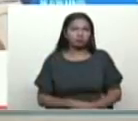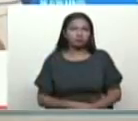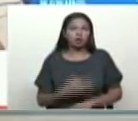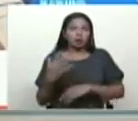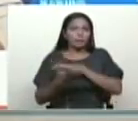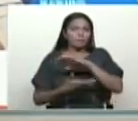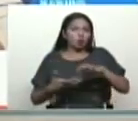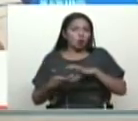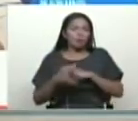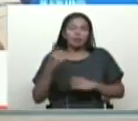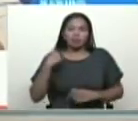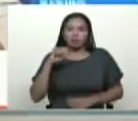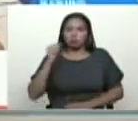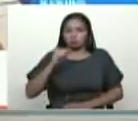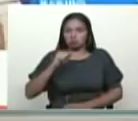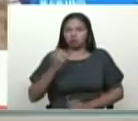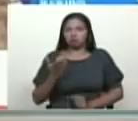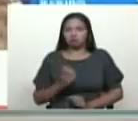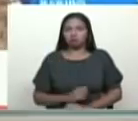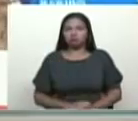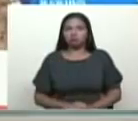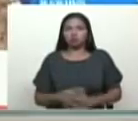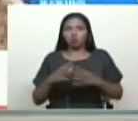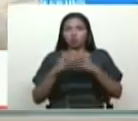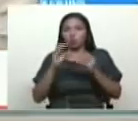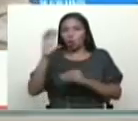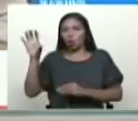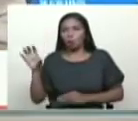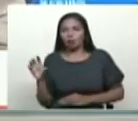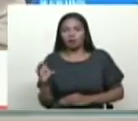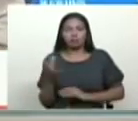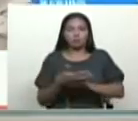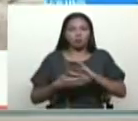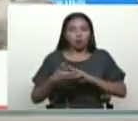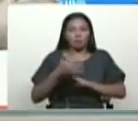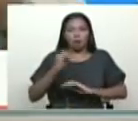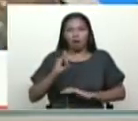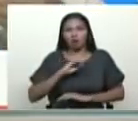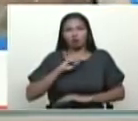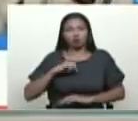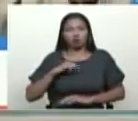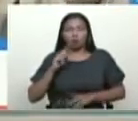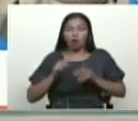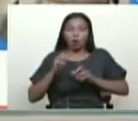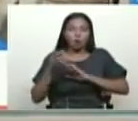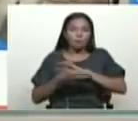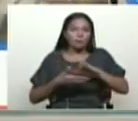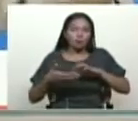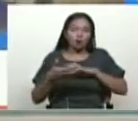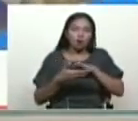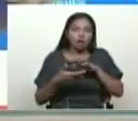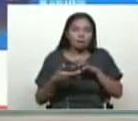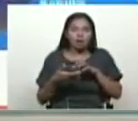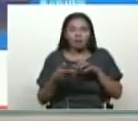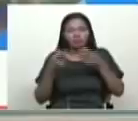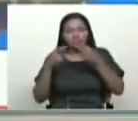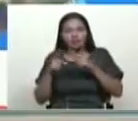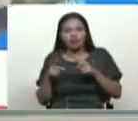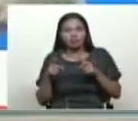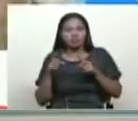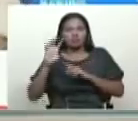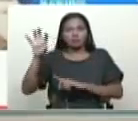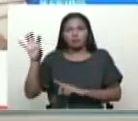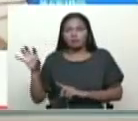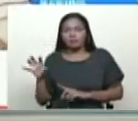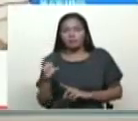Problema tenemos. Todos los países tienen problemas. Nosotros no tenemos algunos problemas que hay en algunos de los países